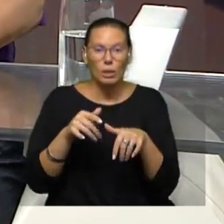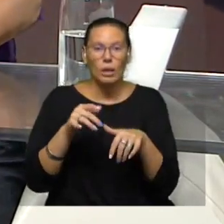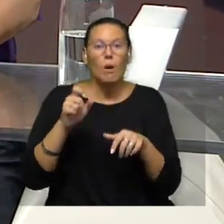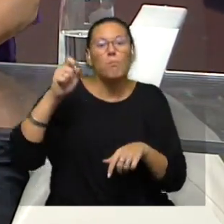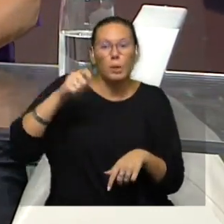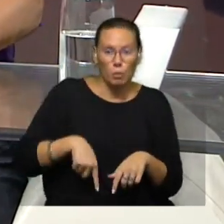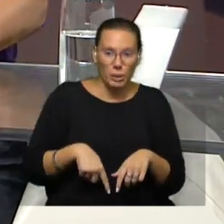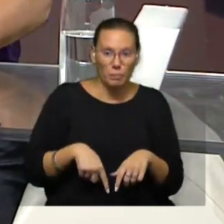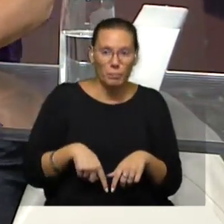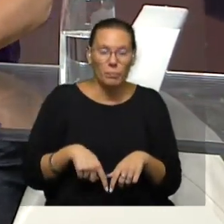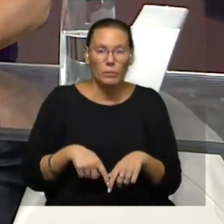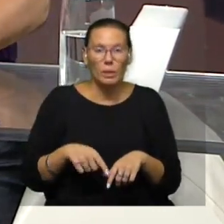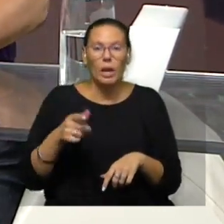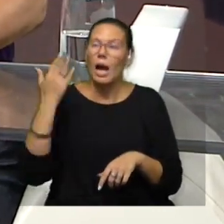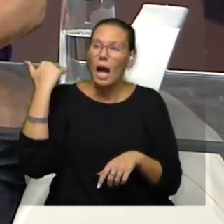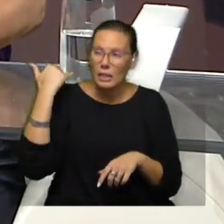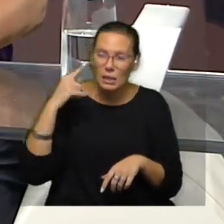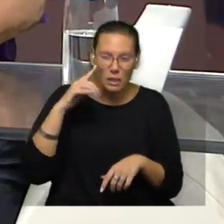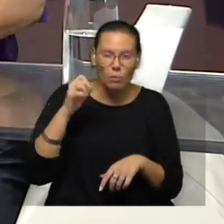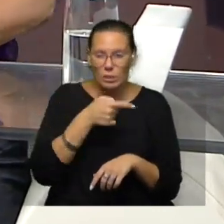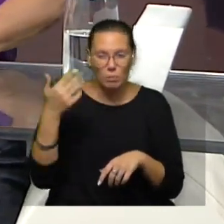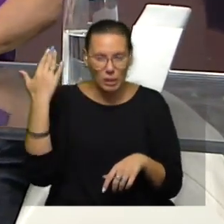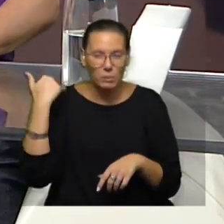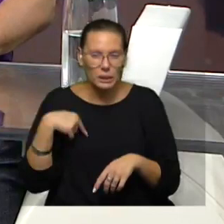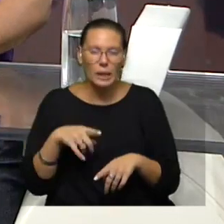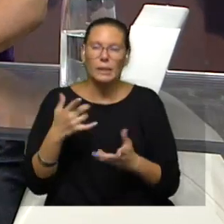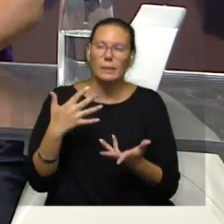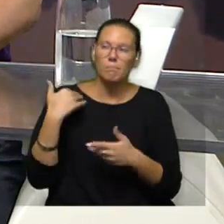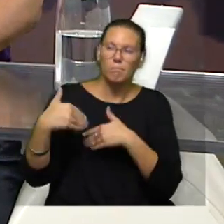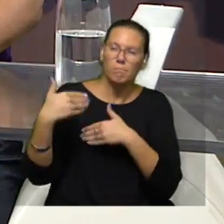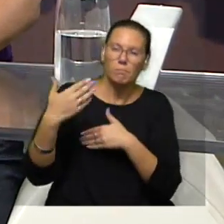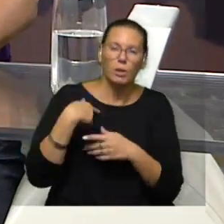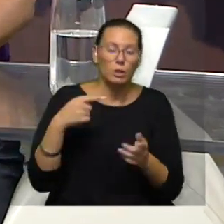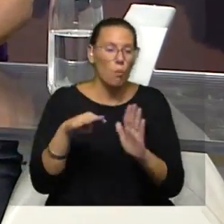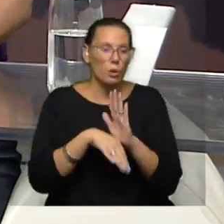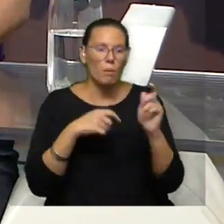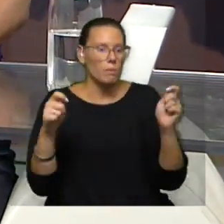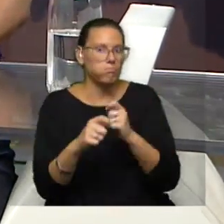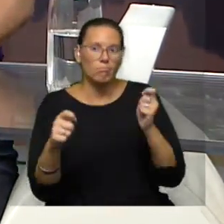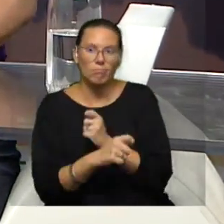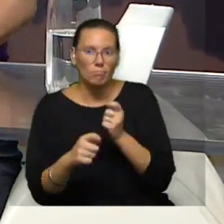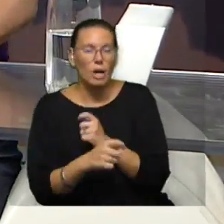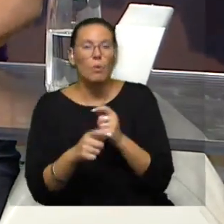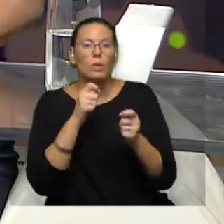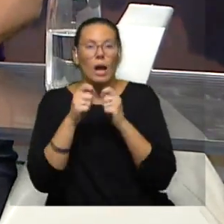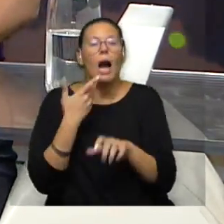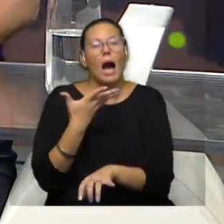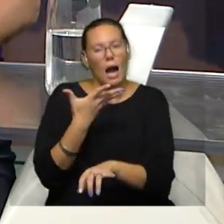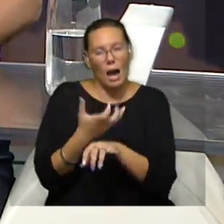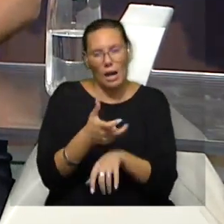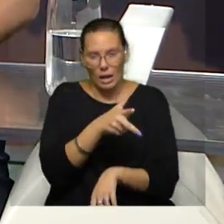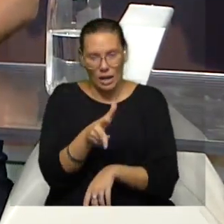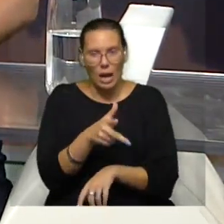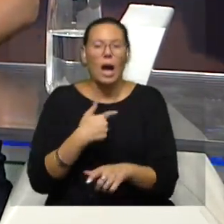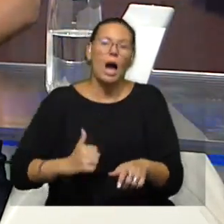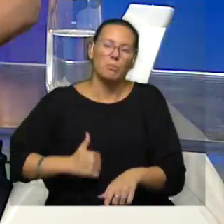Propia, que nos había quedado, ¿te acordás? La semana pasada nos quedó colgada porque este es un programa muy dinámico y al ser una nota que teníamos grabada decidimos,